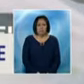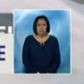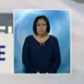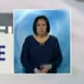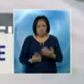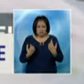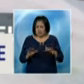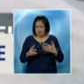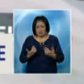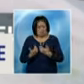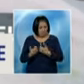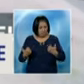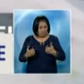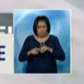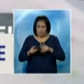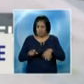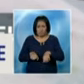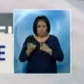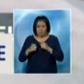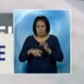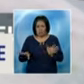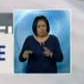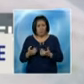Terminaba la relación y